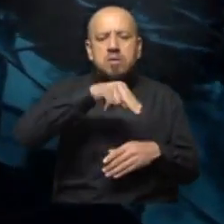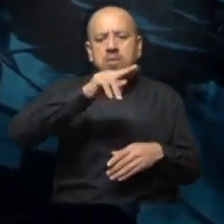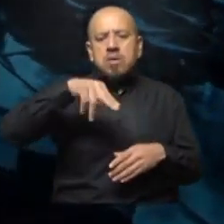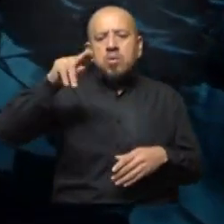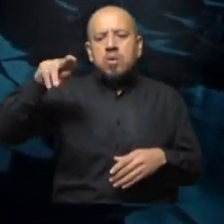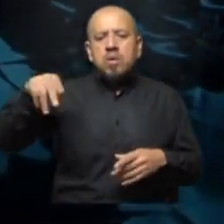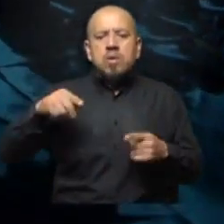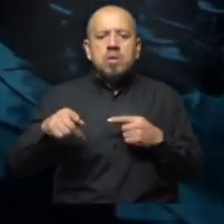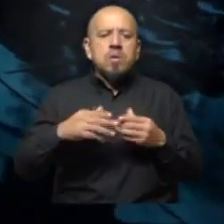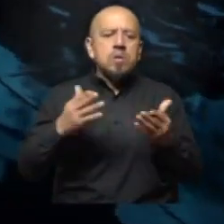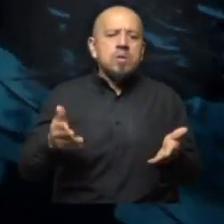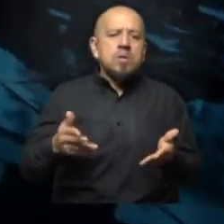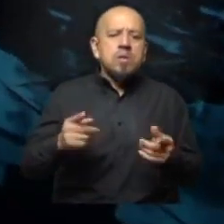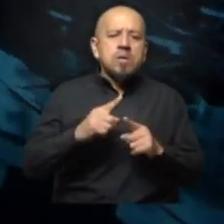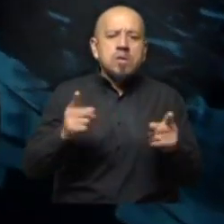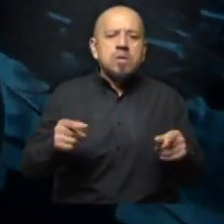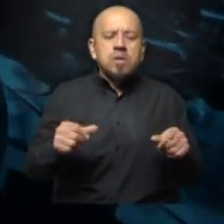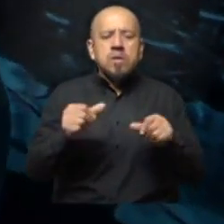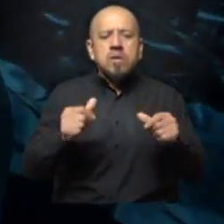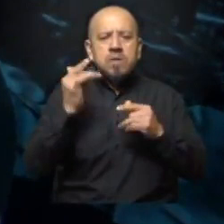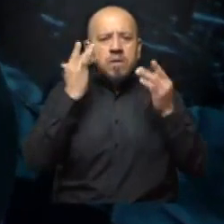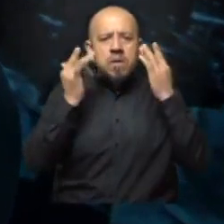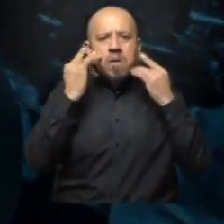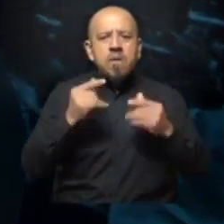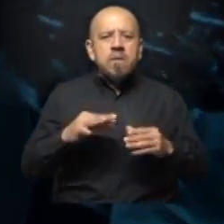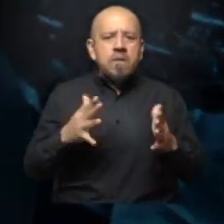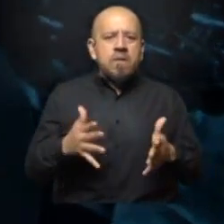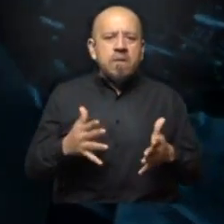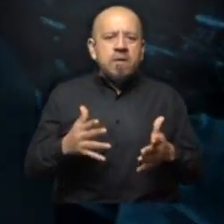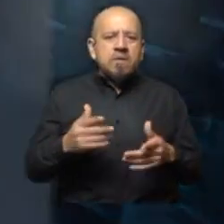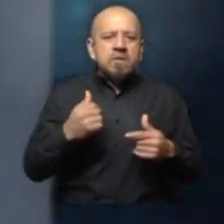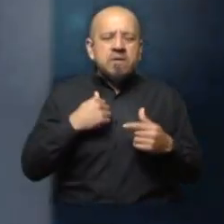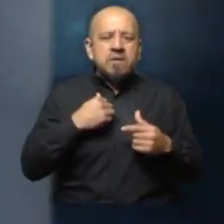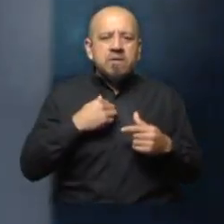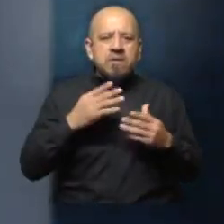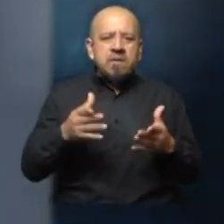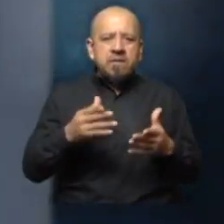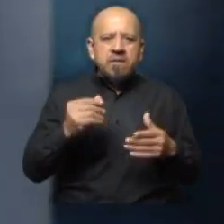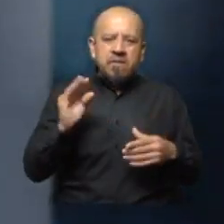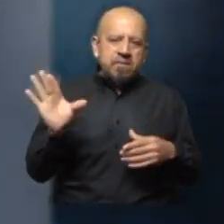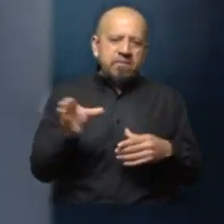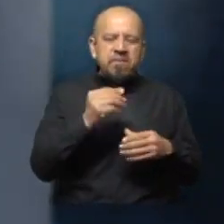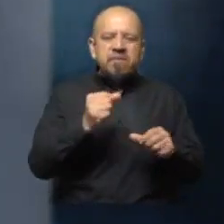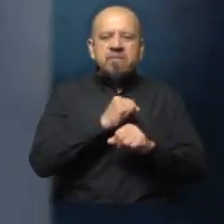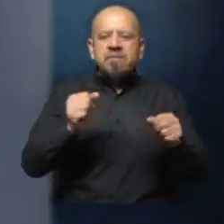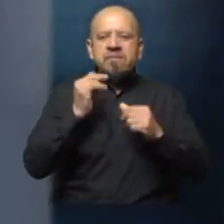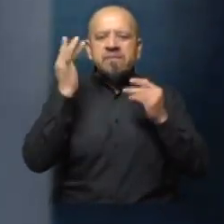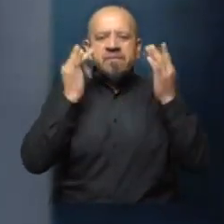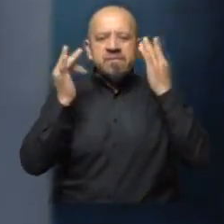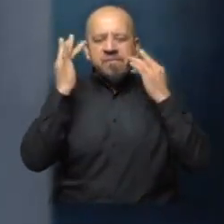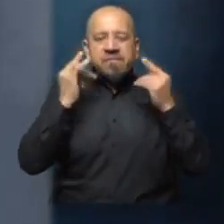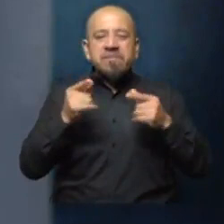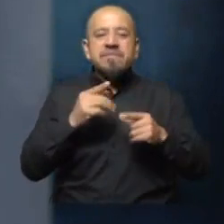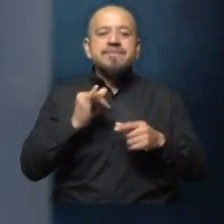decía no no hacer arte para lo que pasa que todo tiene para mí el potencial de ser arte ese es el tema no es